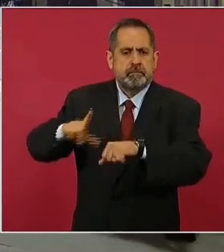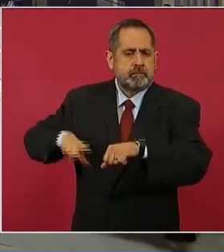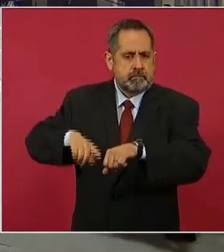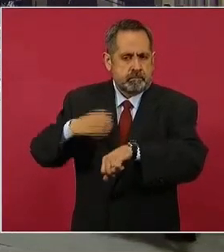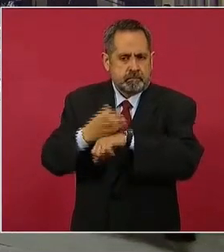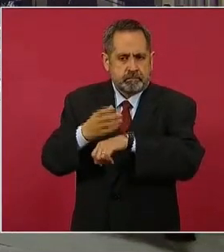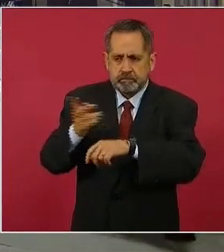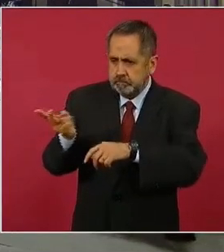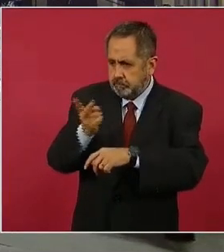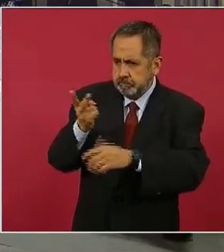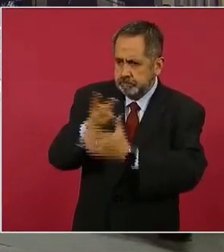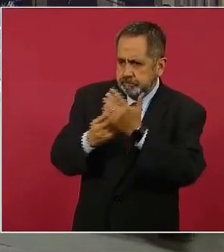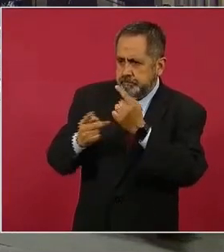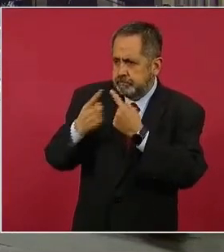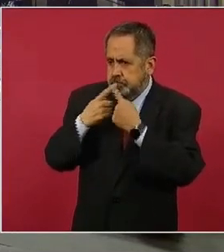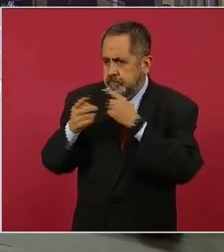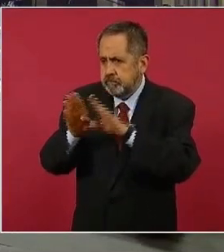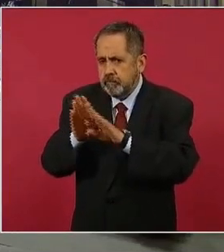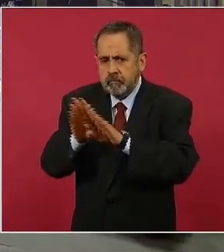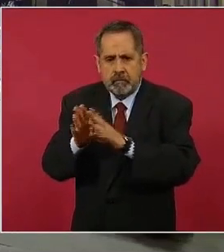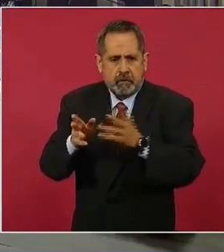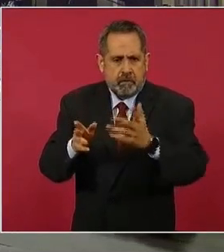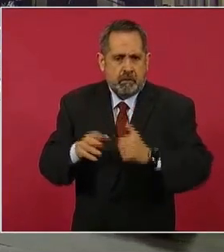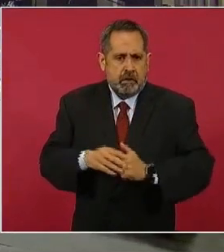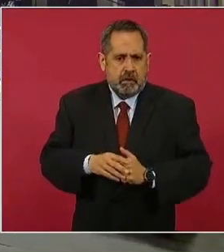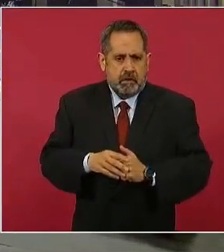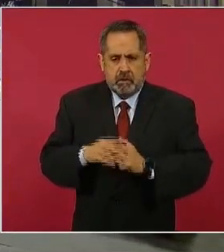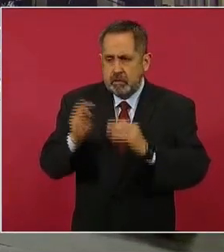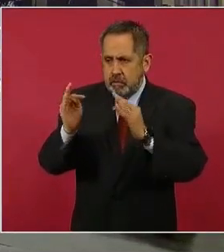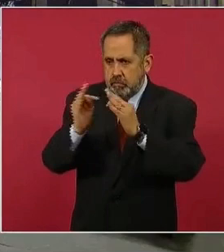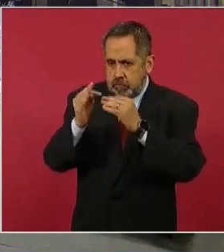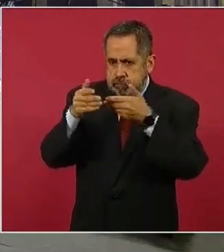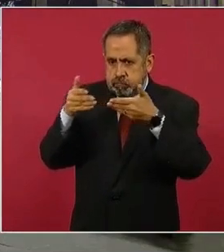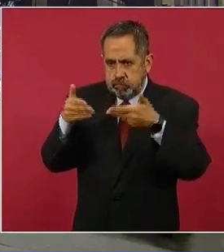para que los reciba y se atienda